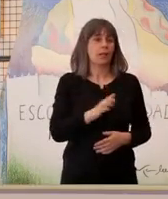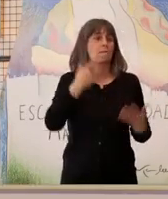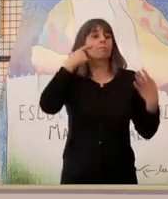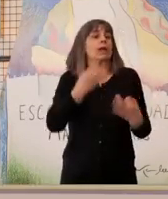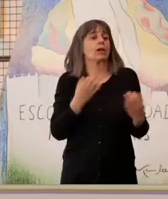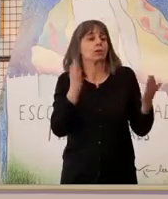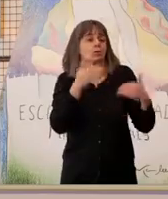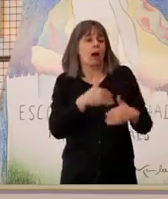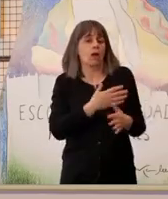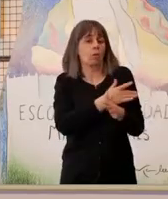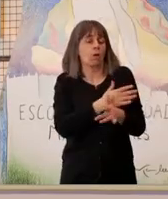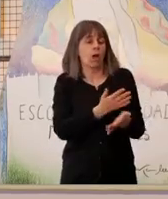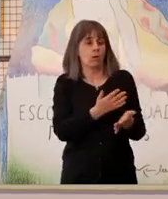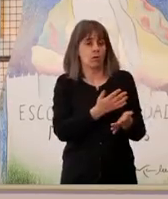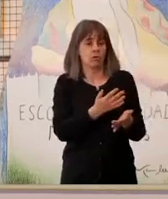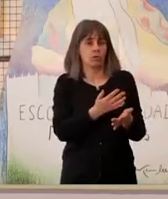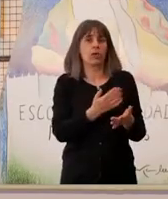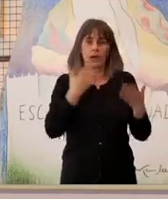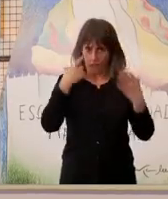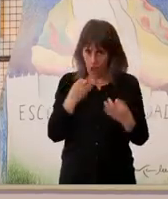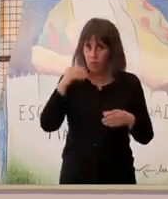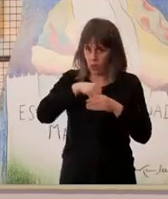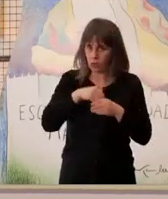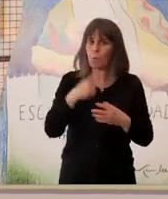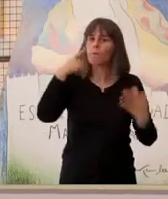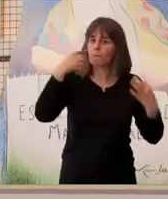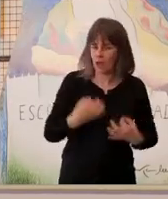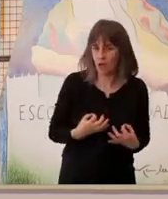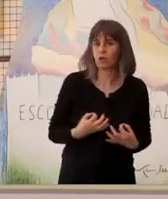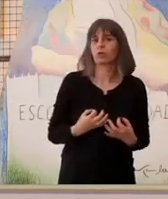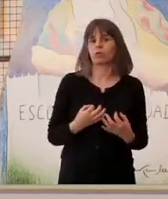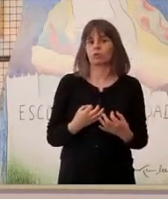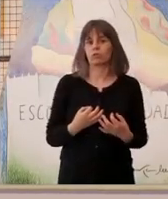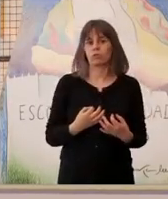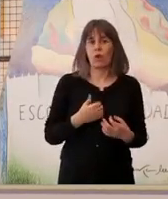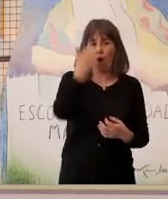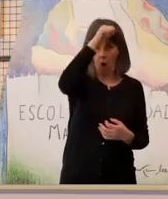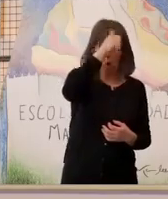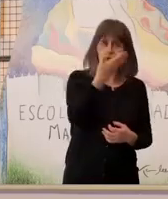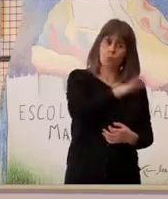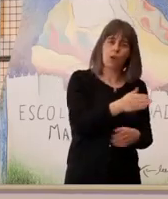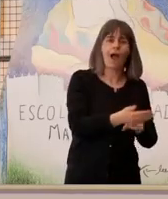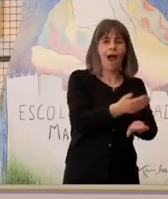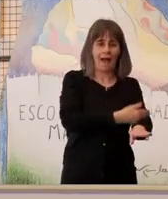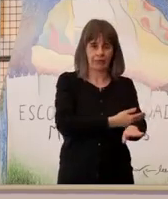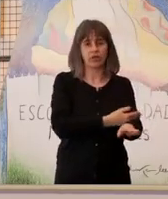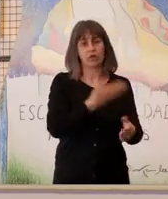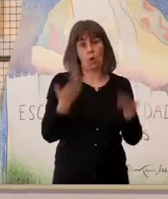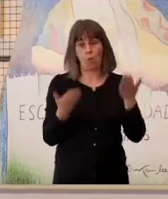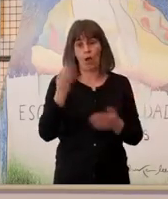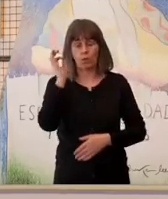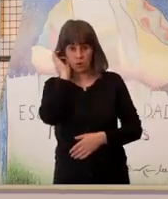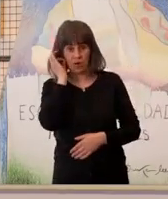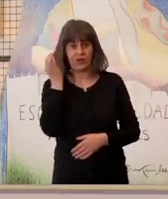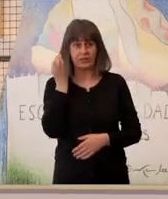en realidad con un tremendo peligro ya os decía ayer que los hombres mueren más que las mujeres mueren antes mueren con menos años